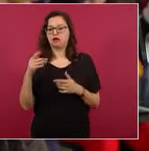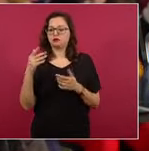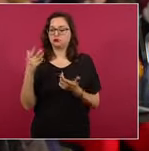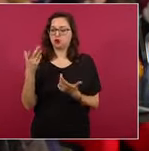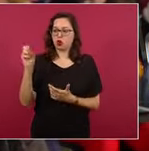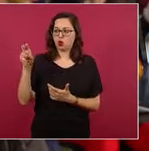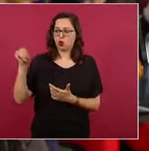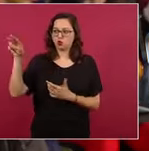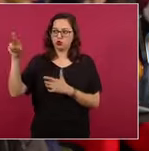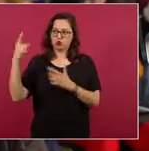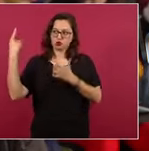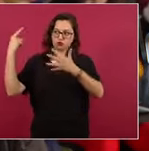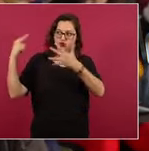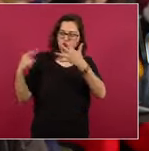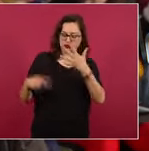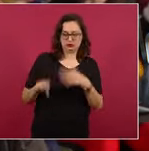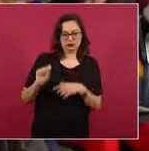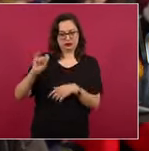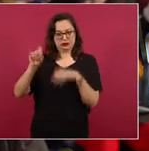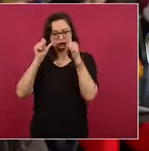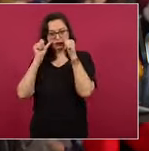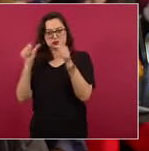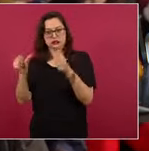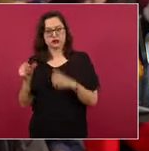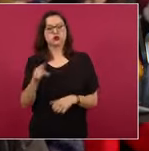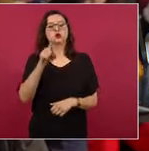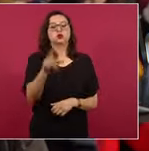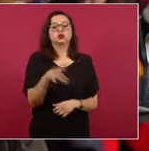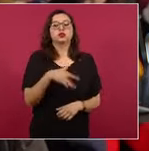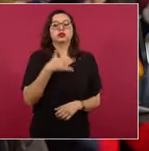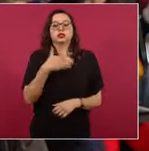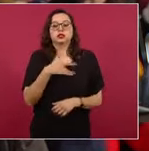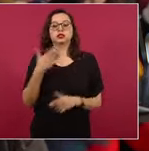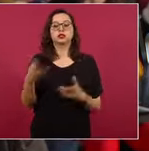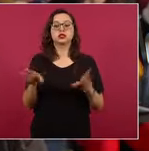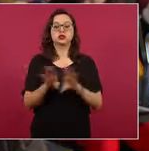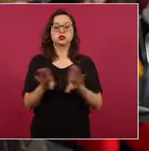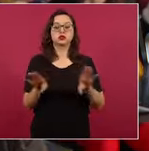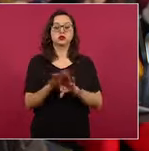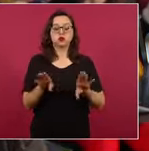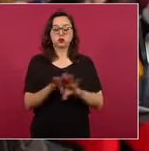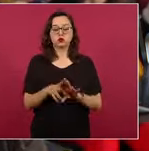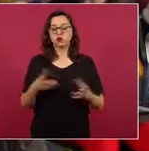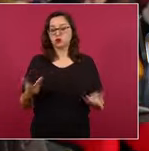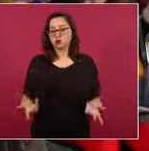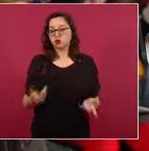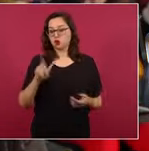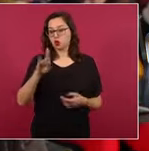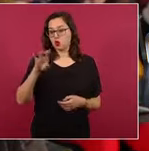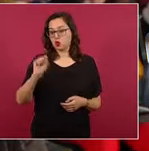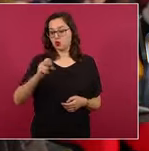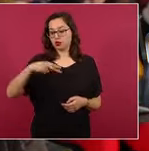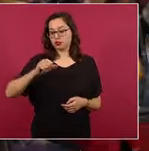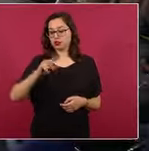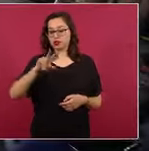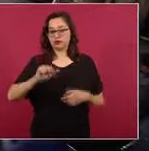Señor presidente, ¿qué opinión le merece la participación de México en representación del presidente municipal de Querétaro, Luis Nava, en la